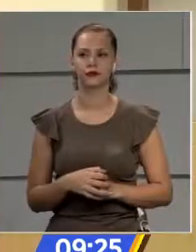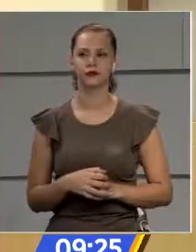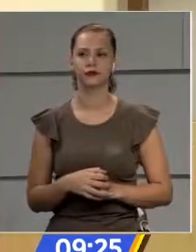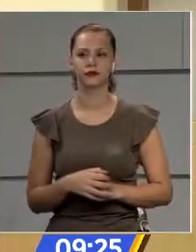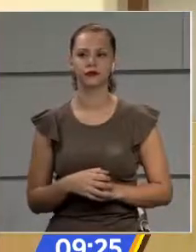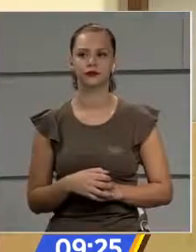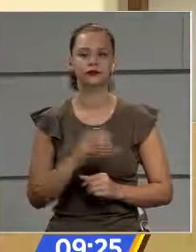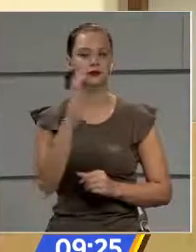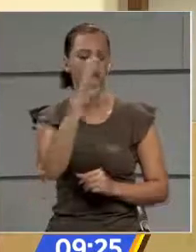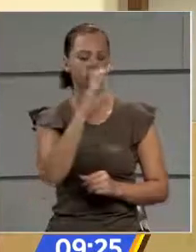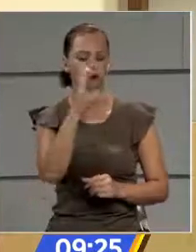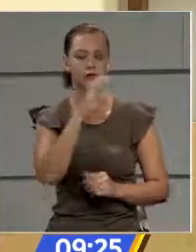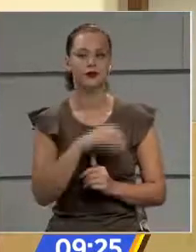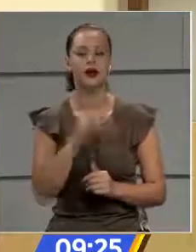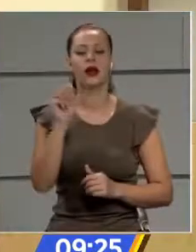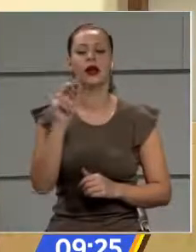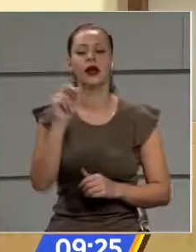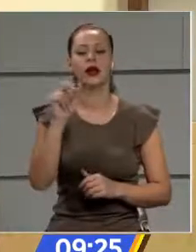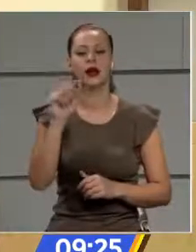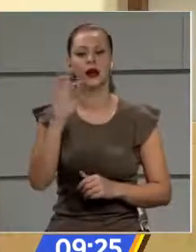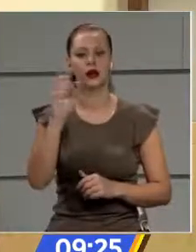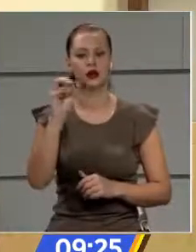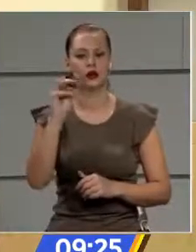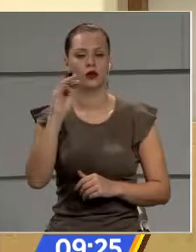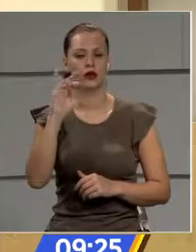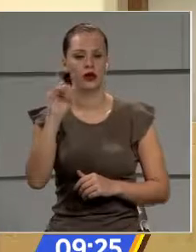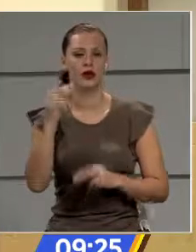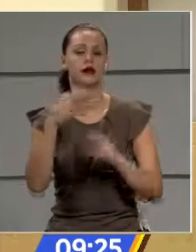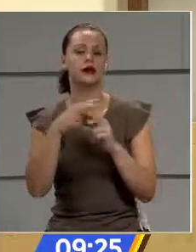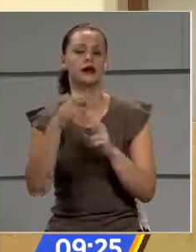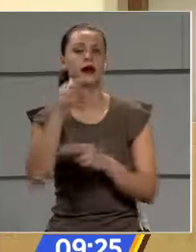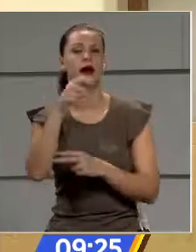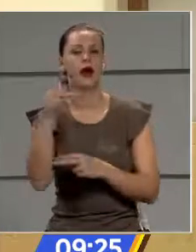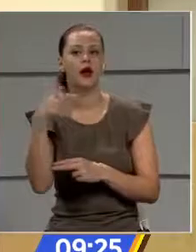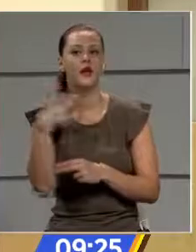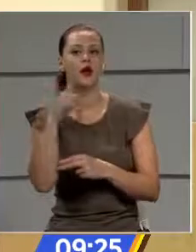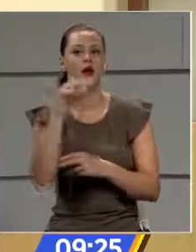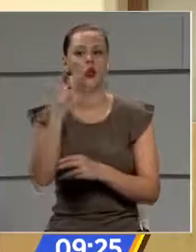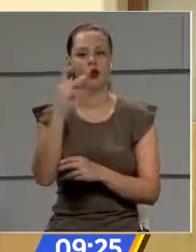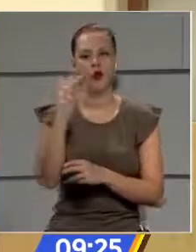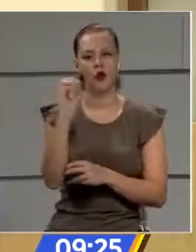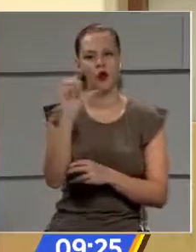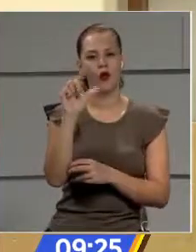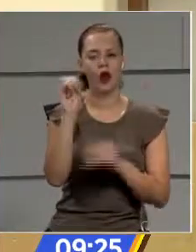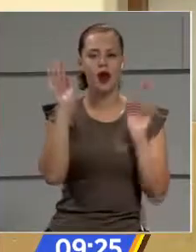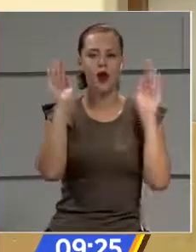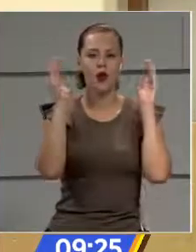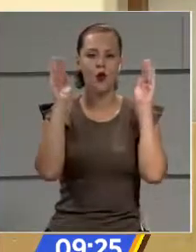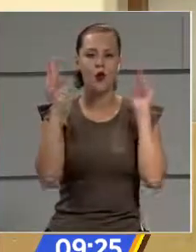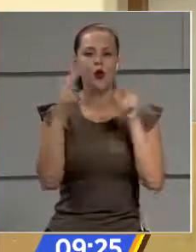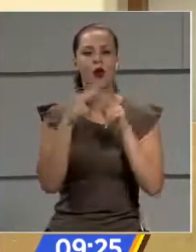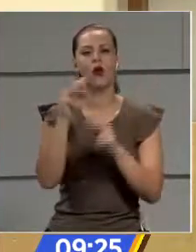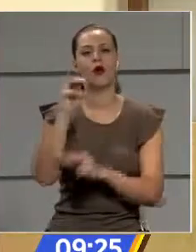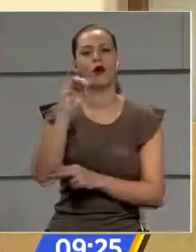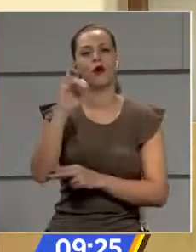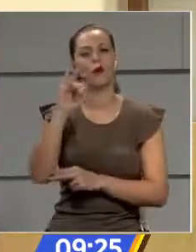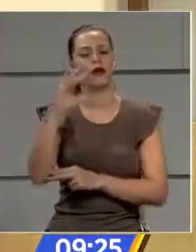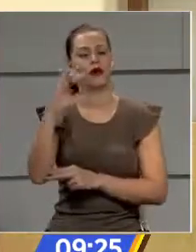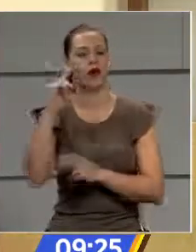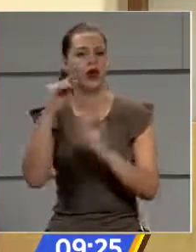vamos a buscarla. Anatomía se llama la aplicación. Exactamente, tiene como un koala y es de Magic Science